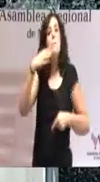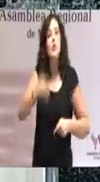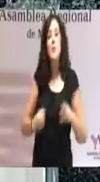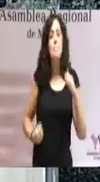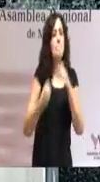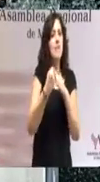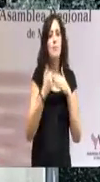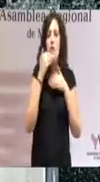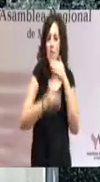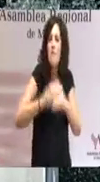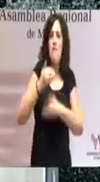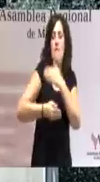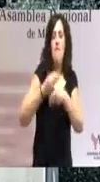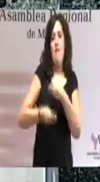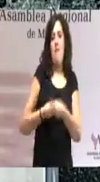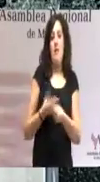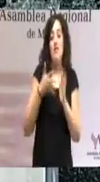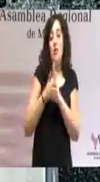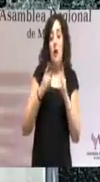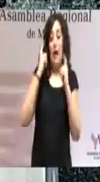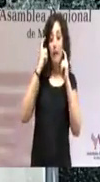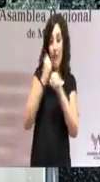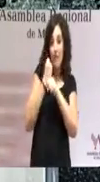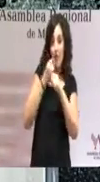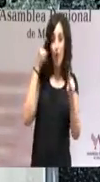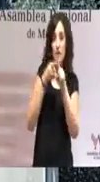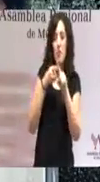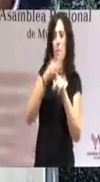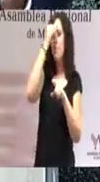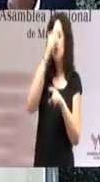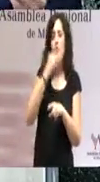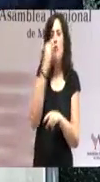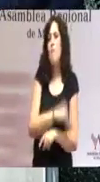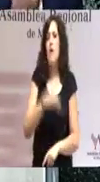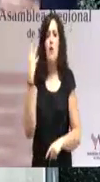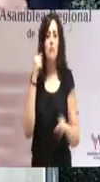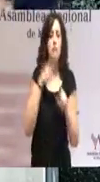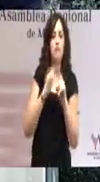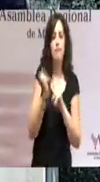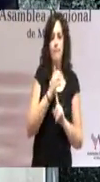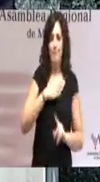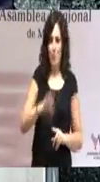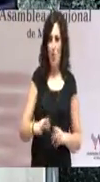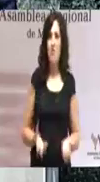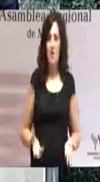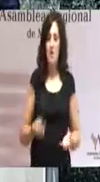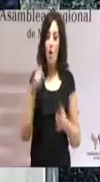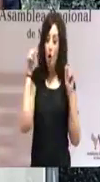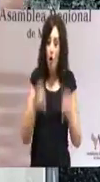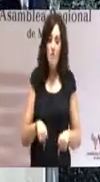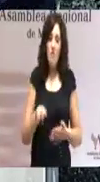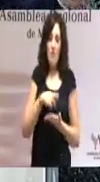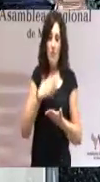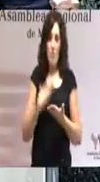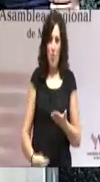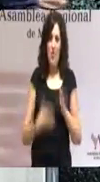el convencimiento de que hacemos lo mejor para conseguirlo. Pero negar que Murcia hoy, una región